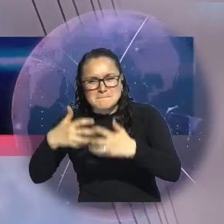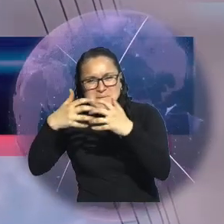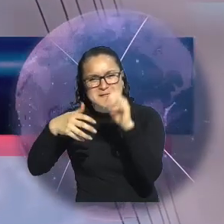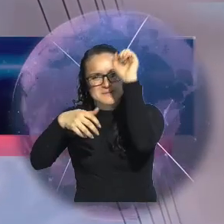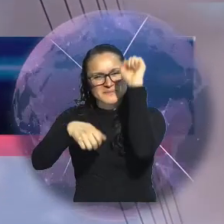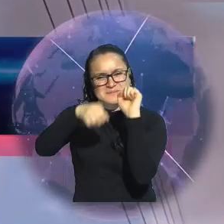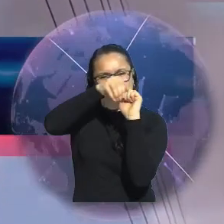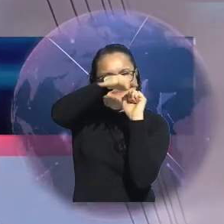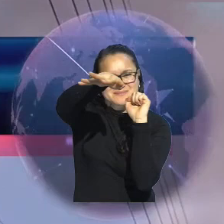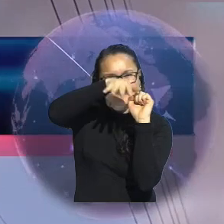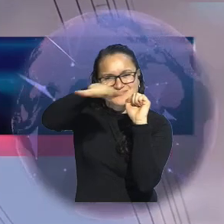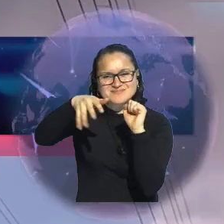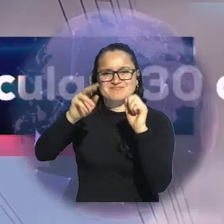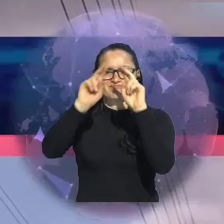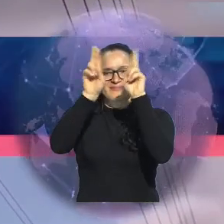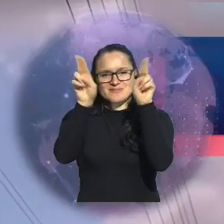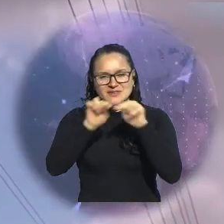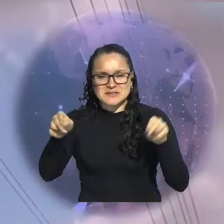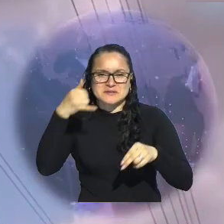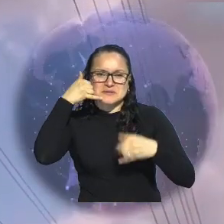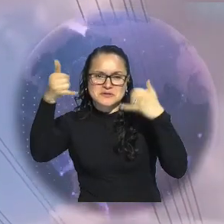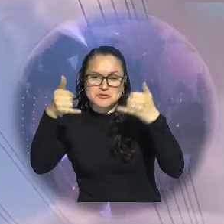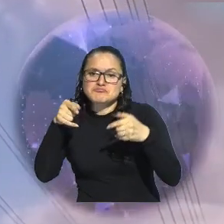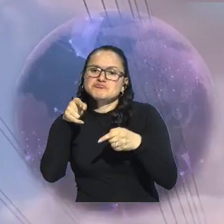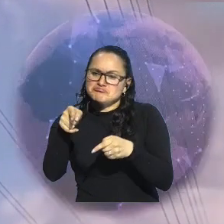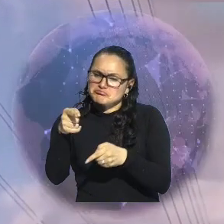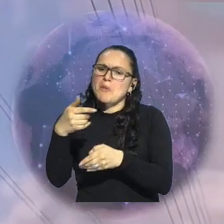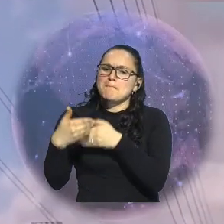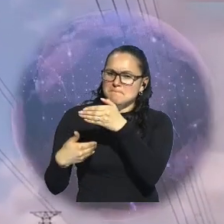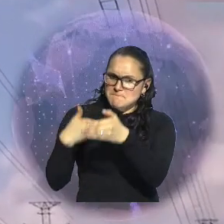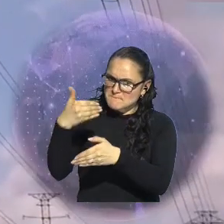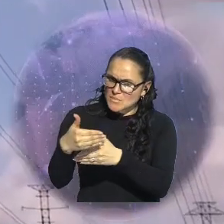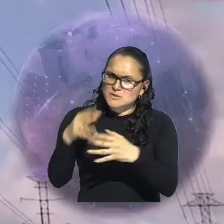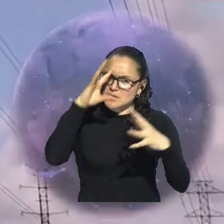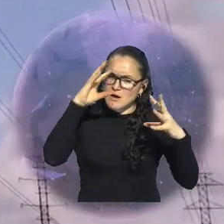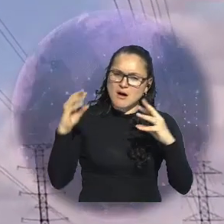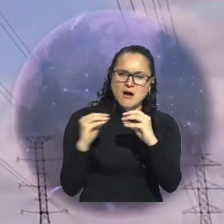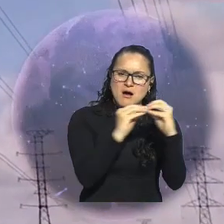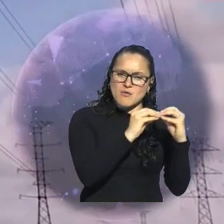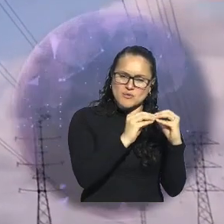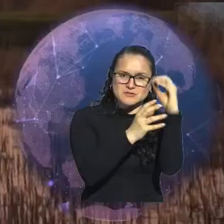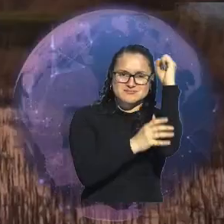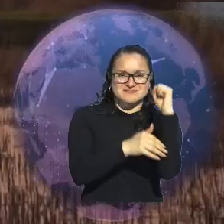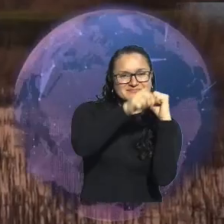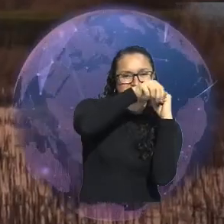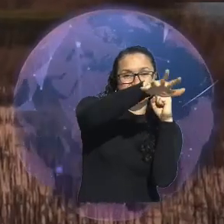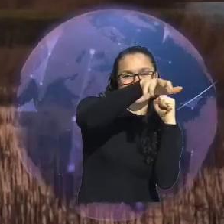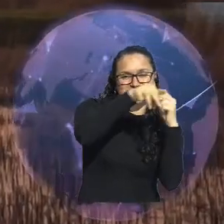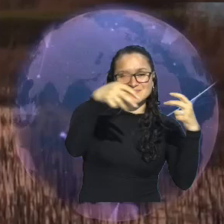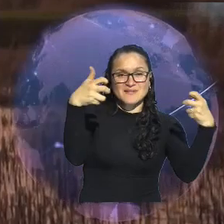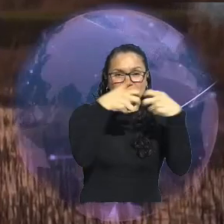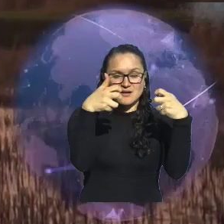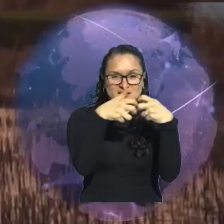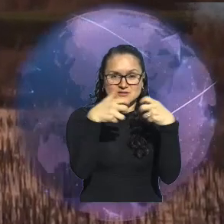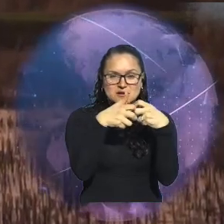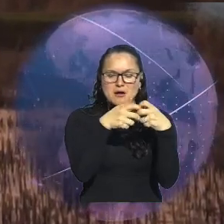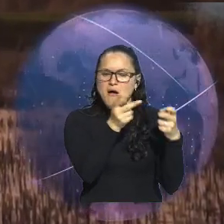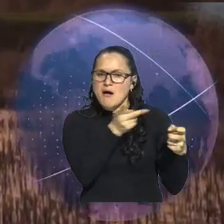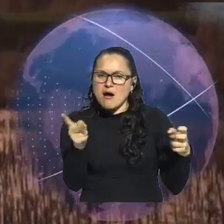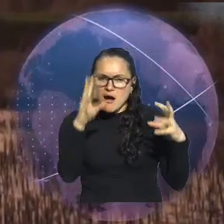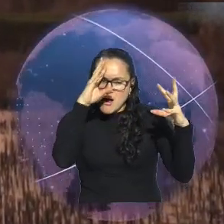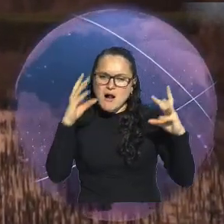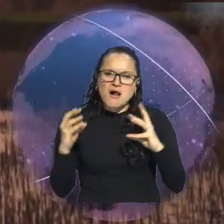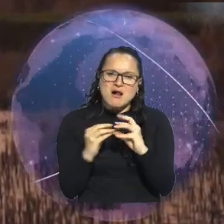telecomunicaciones que adelanten de manera anticipada y en conjunto con los proveedores de infraestructura eléctrica las actividades relacionadas